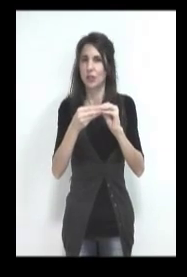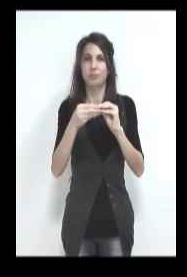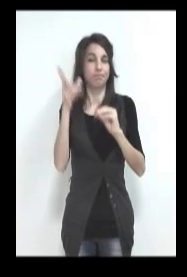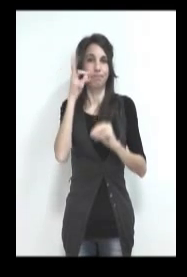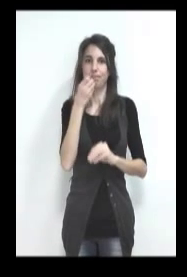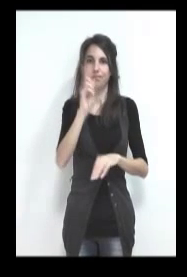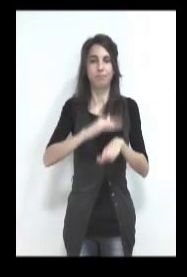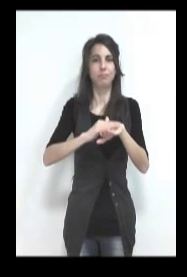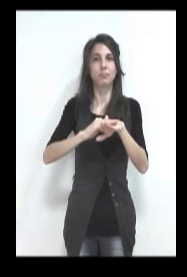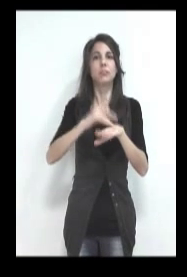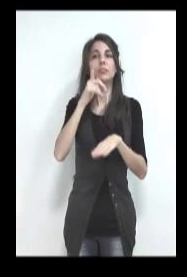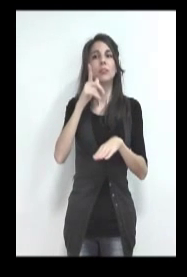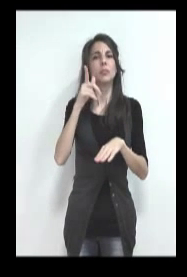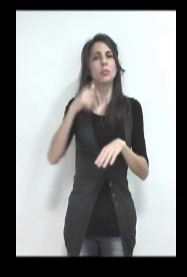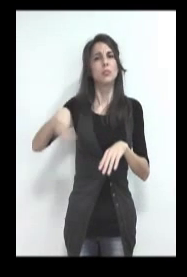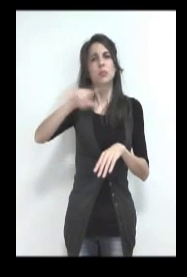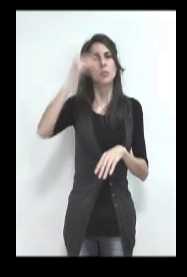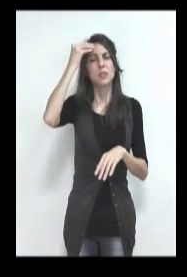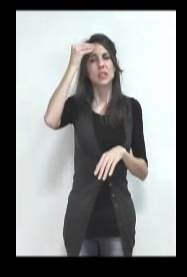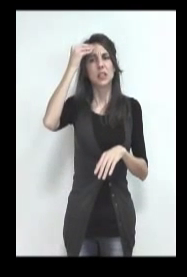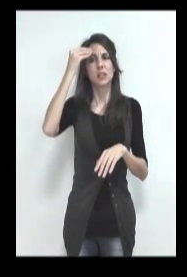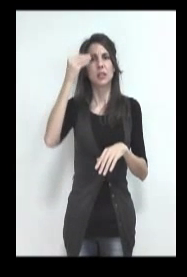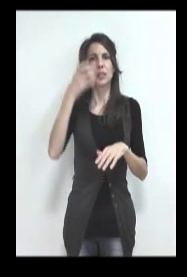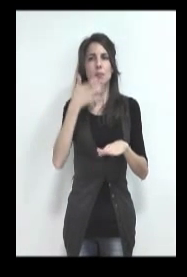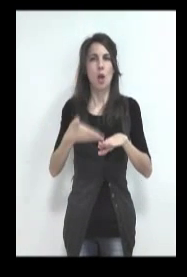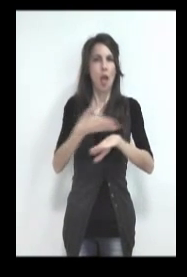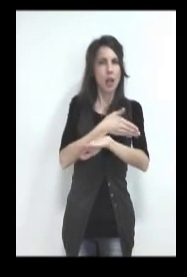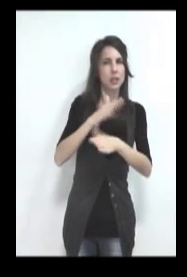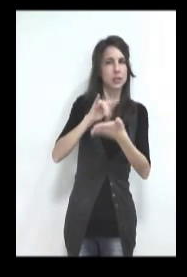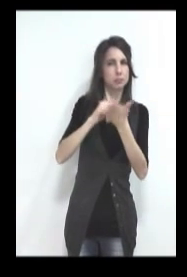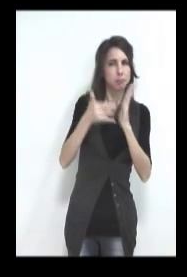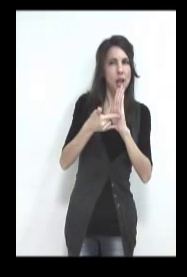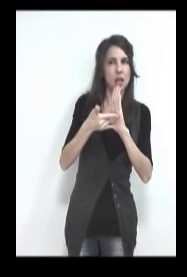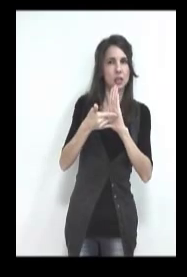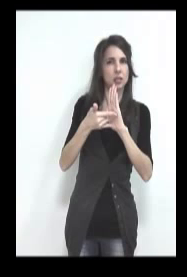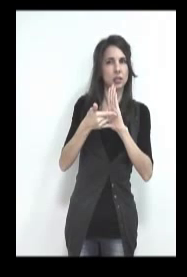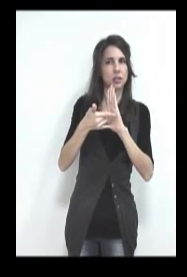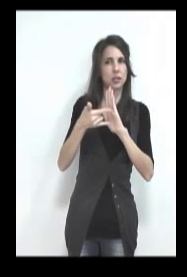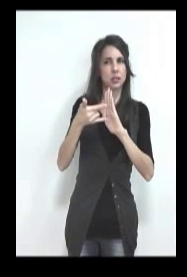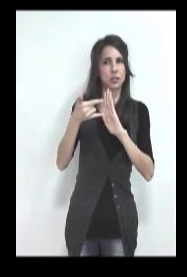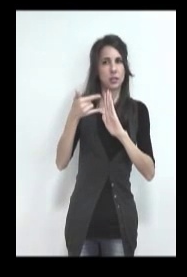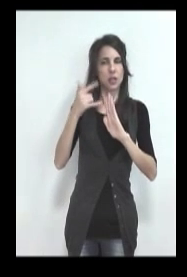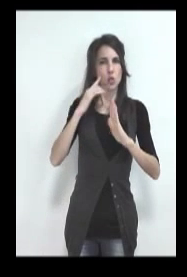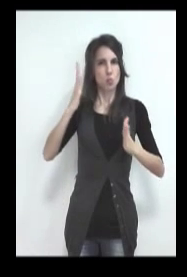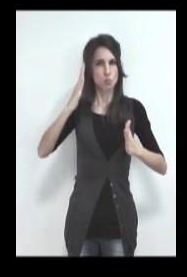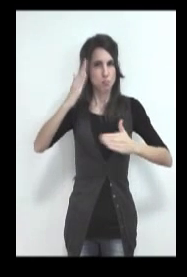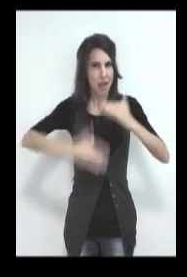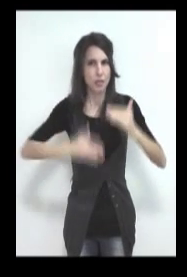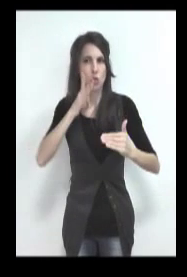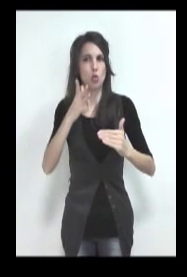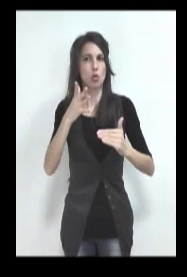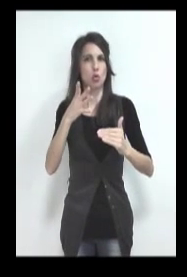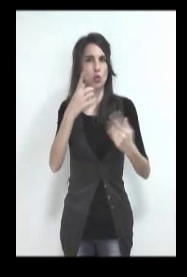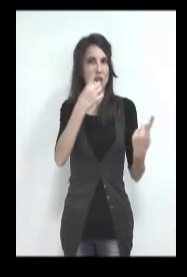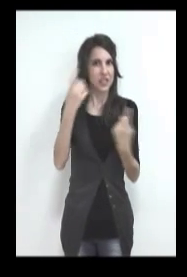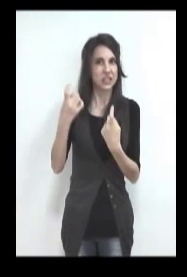pero va a tener en cuenta hacer ese plan, aunque sea en un plazo razonable para todos, como decía también Jorge, en esas periferias, en